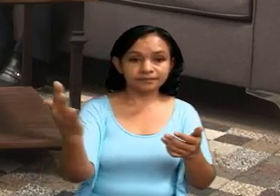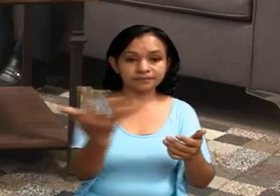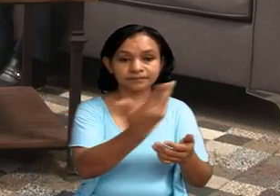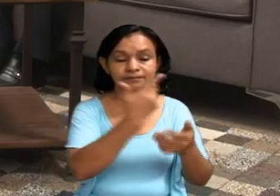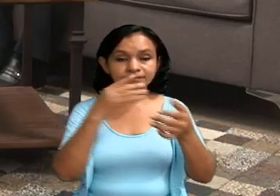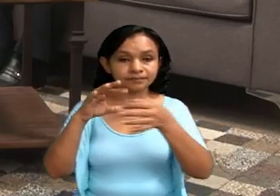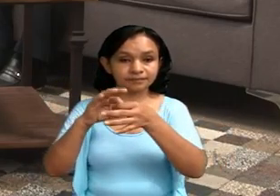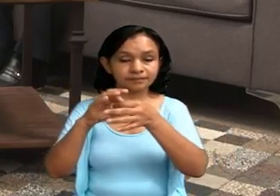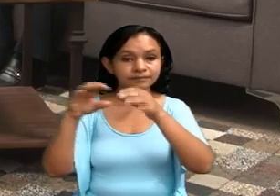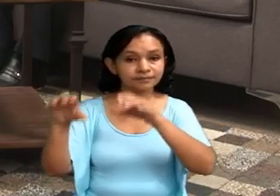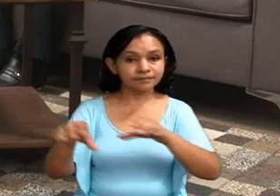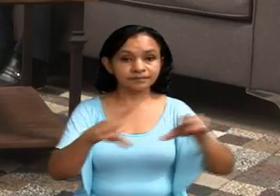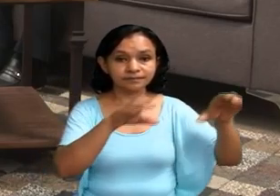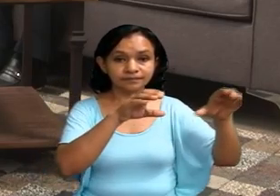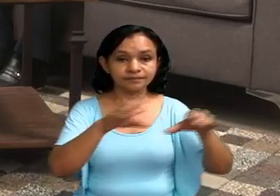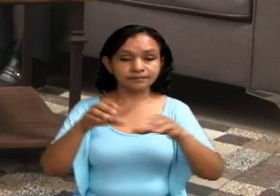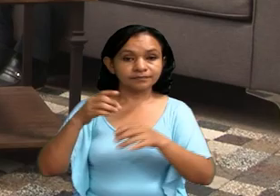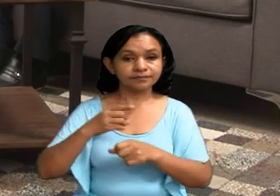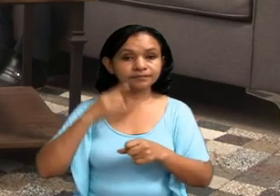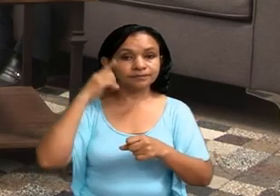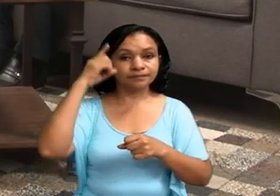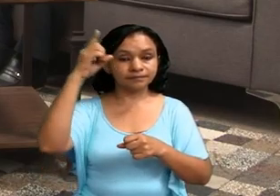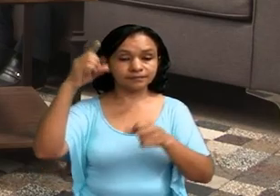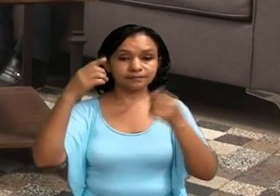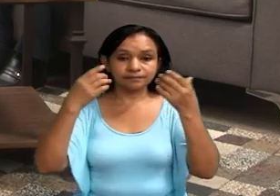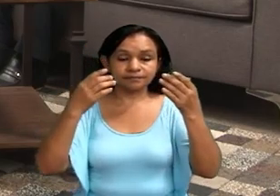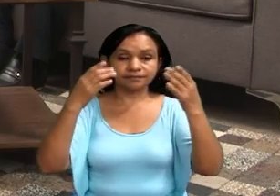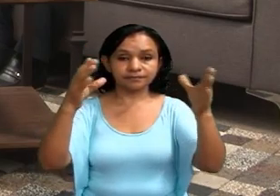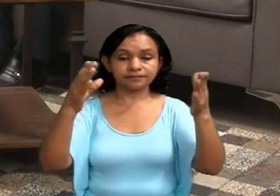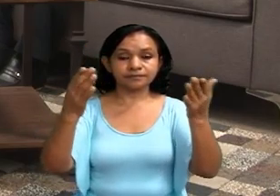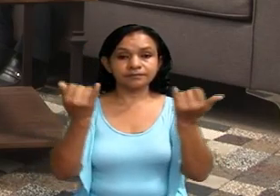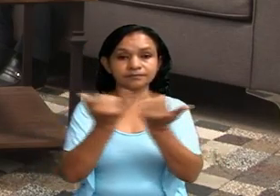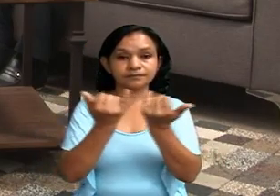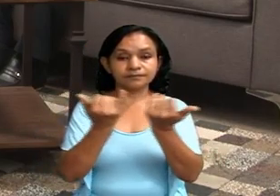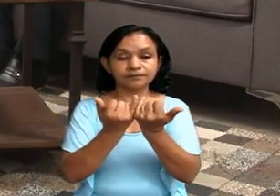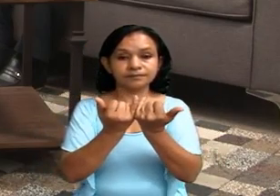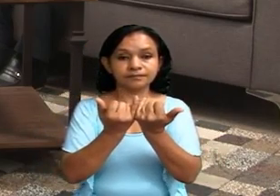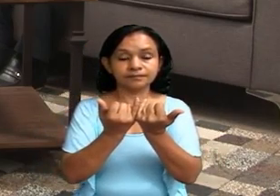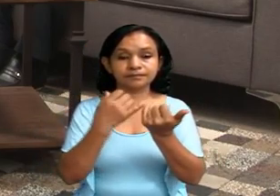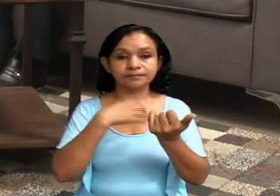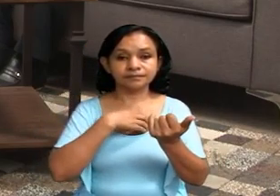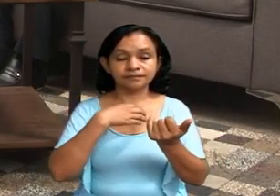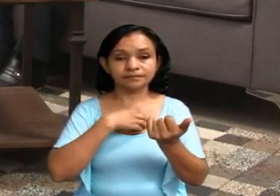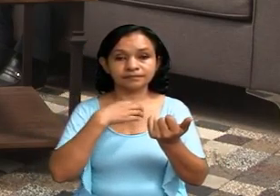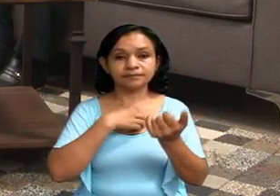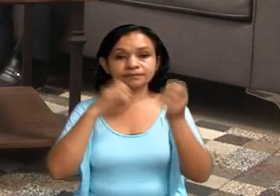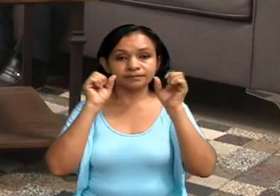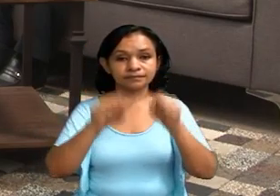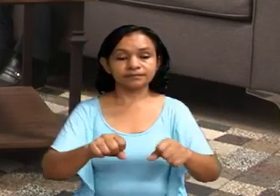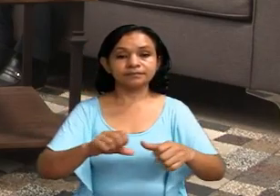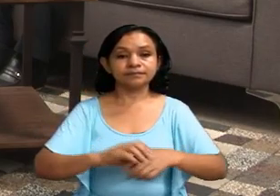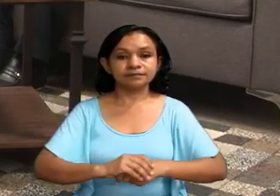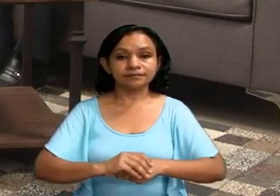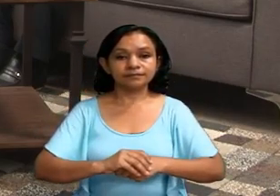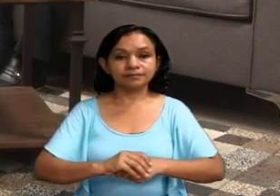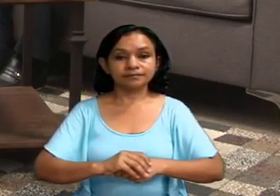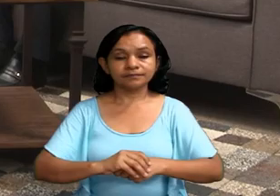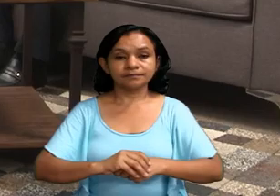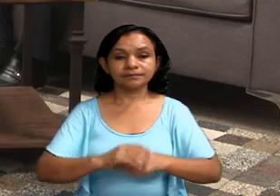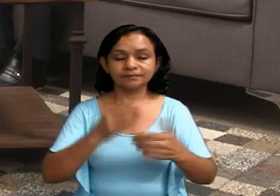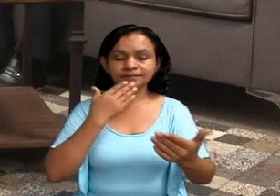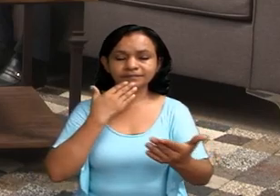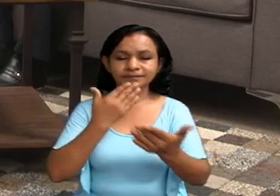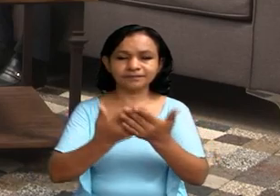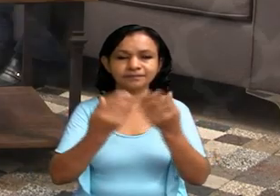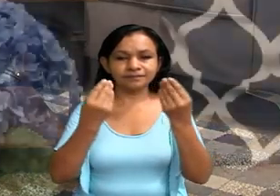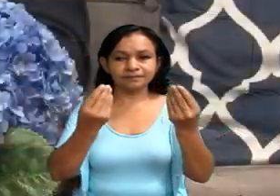de actividades en pro del desarrollo cultural y la identidad nacional a partir de nuestras propias capacidades. Así es, exactamente. Agradezco